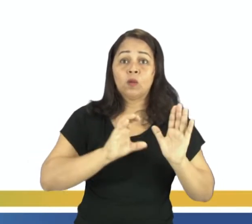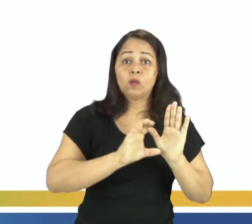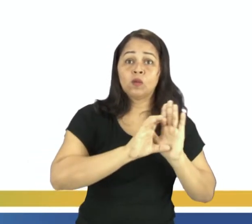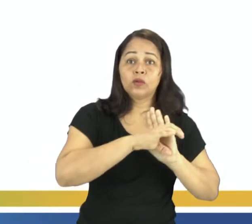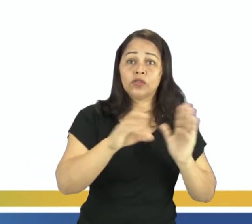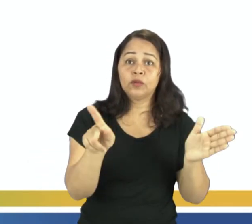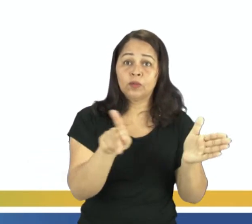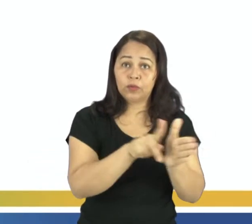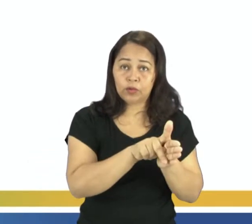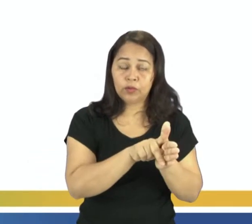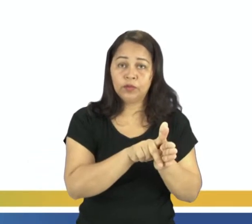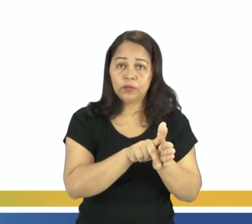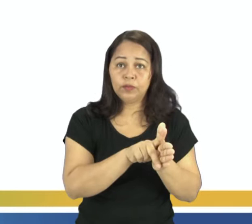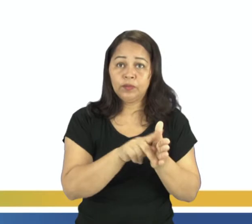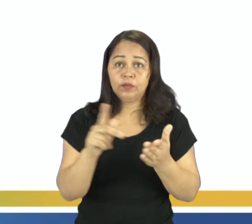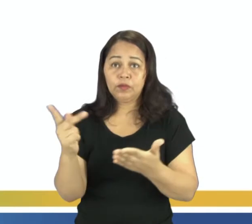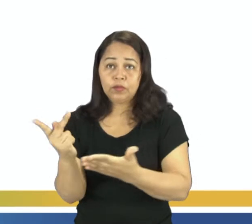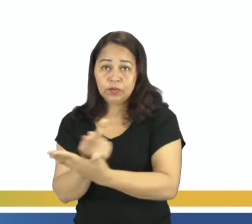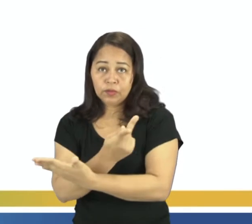situações. Também